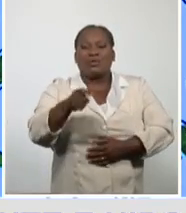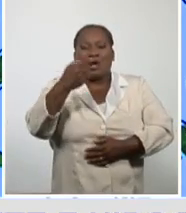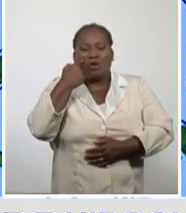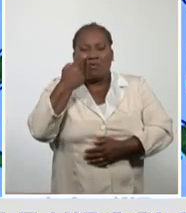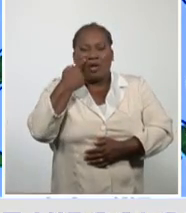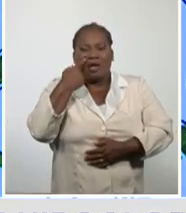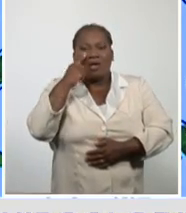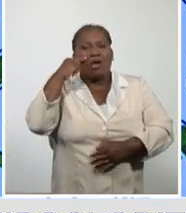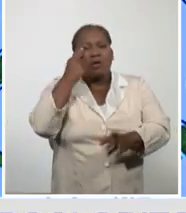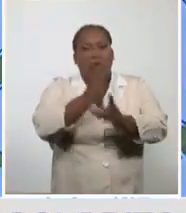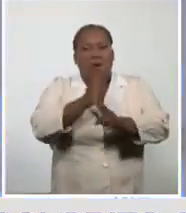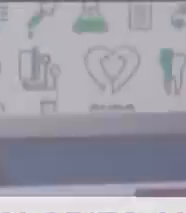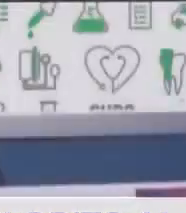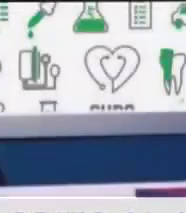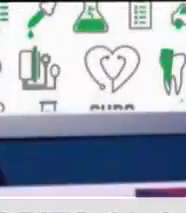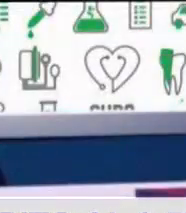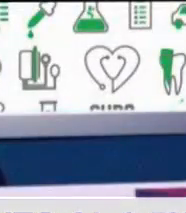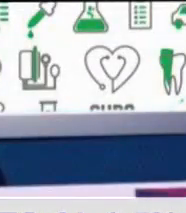siguiente conferencia.